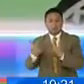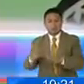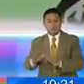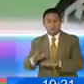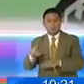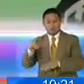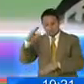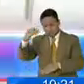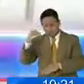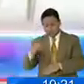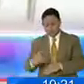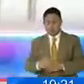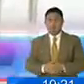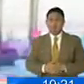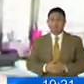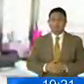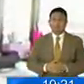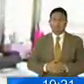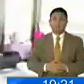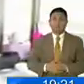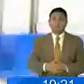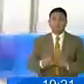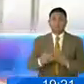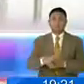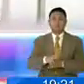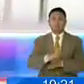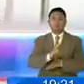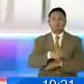a la unidad de cuidados intensivos. La Fiscalía inició una